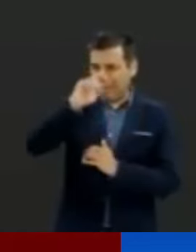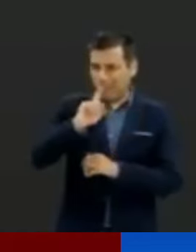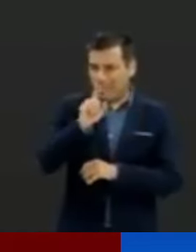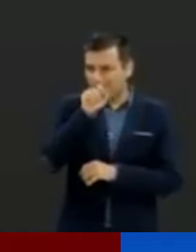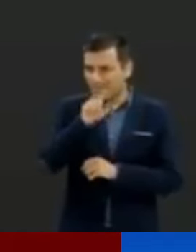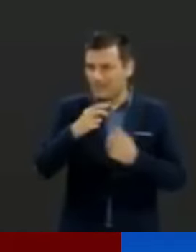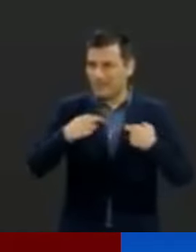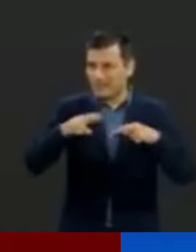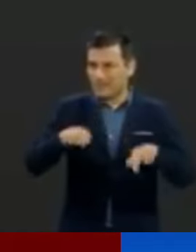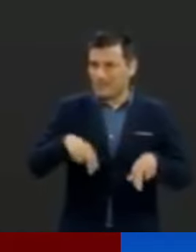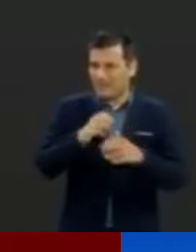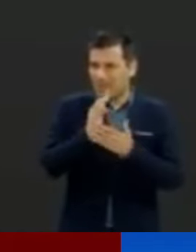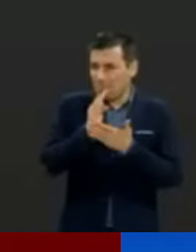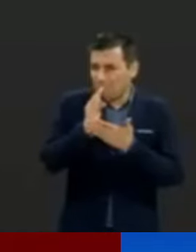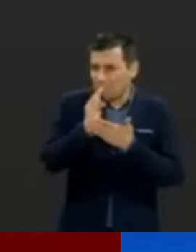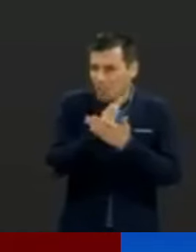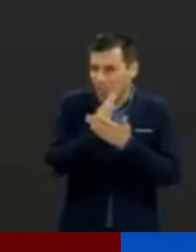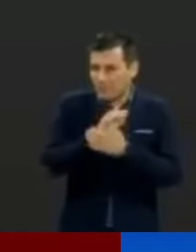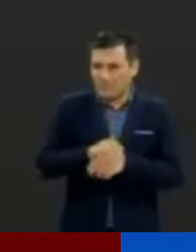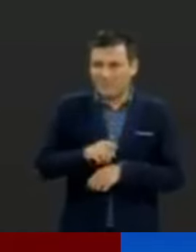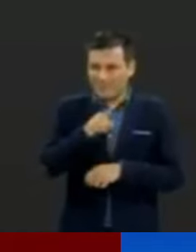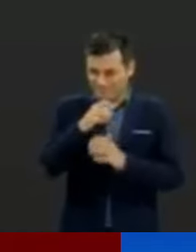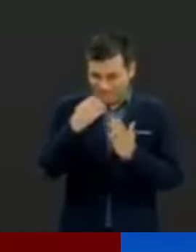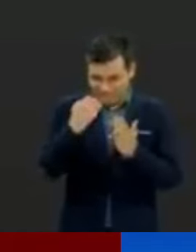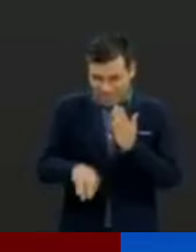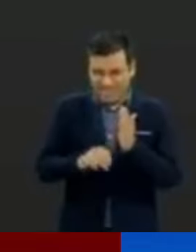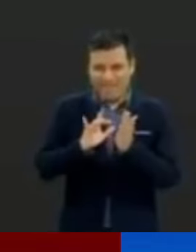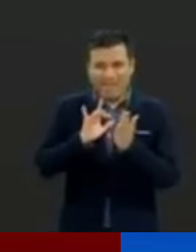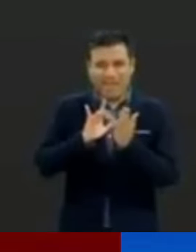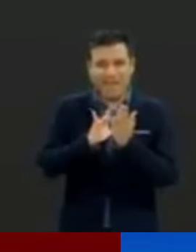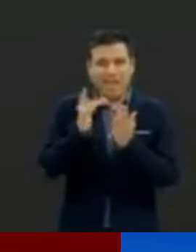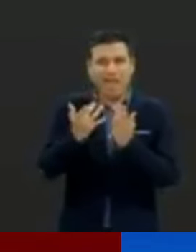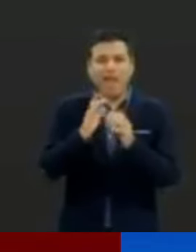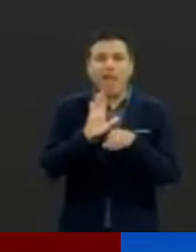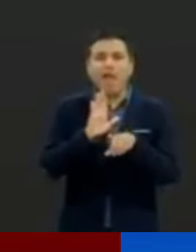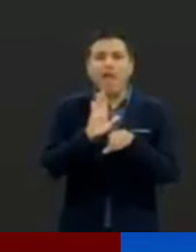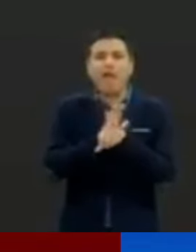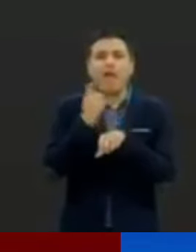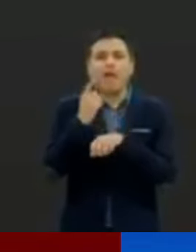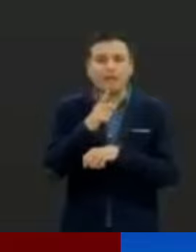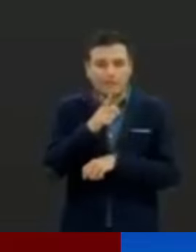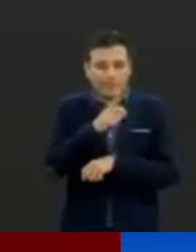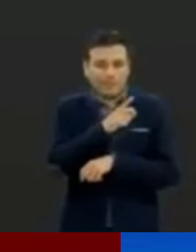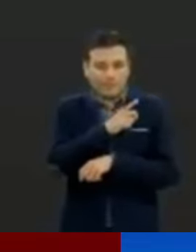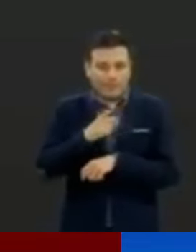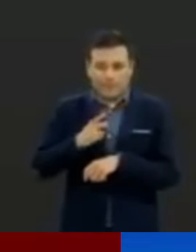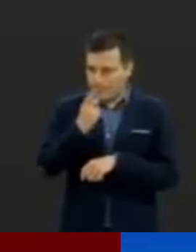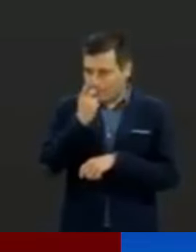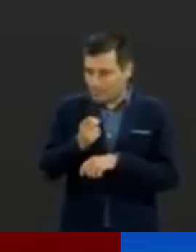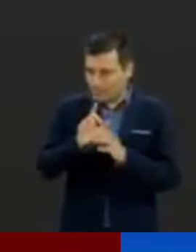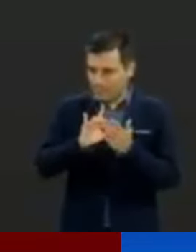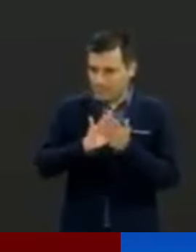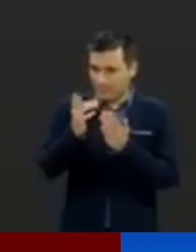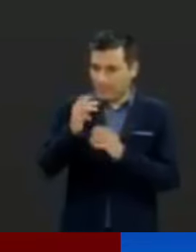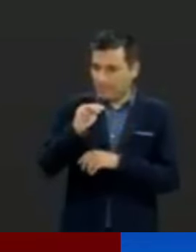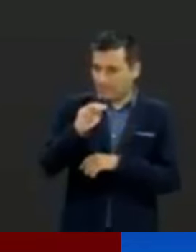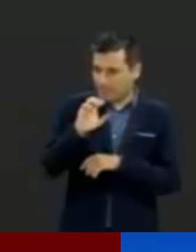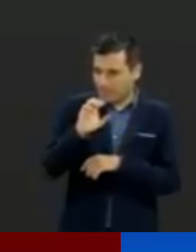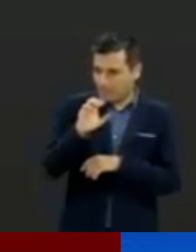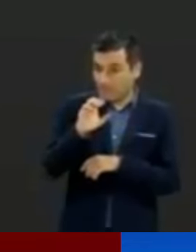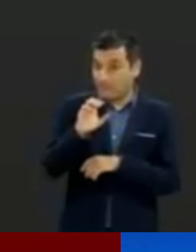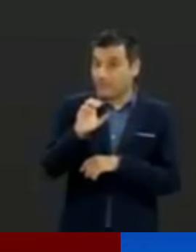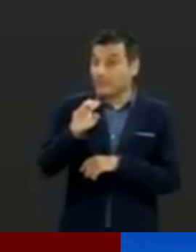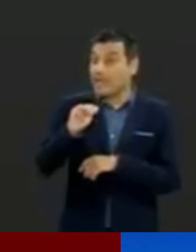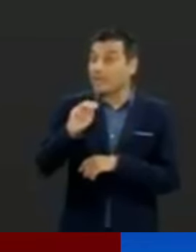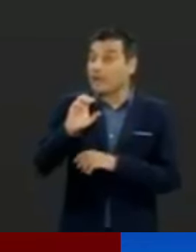al representante de Morena pues que son muy malagradecidos, porque deberían estar agradecidos con Movimiento Ciudadano de que